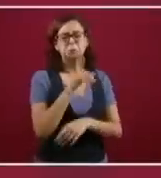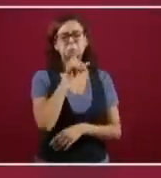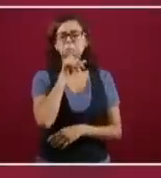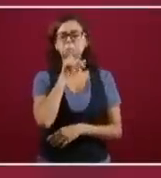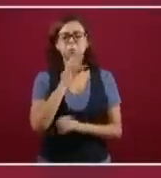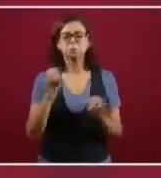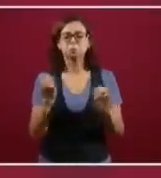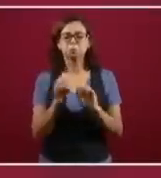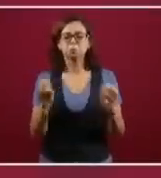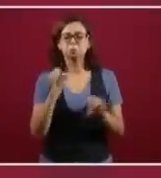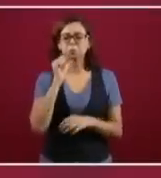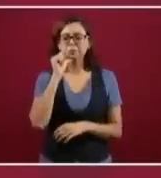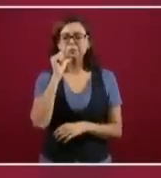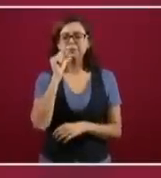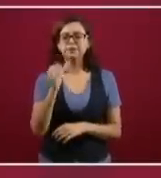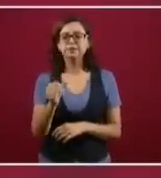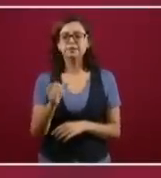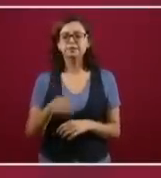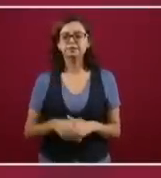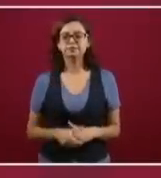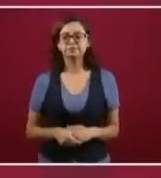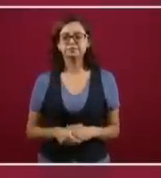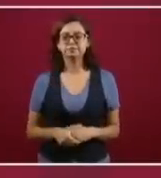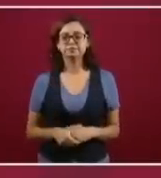y es el supuesto,